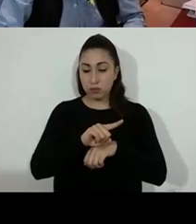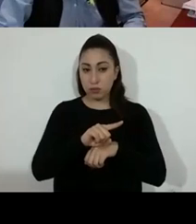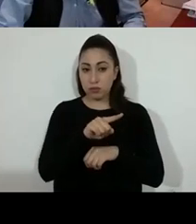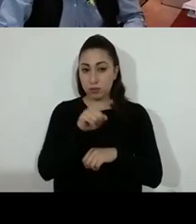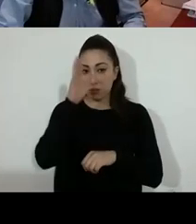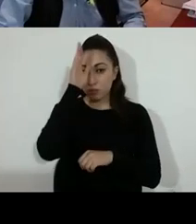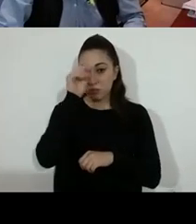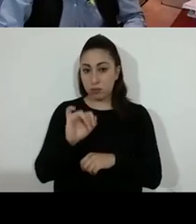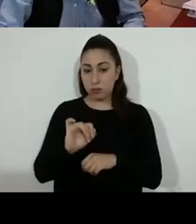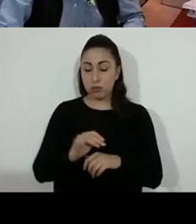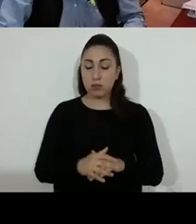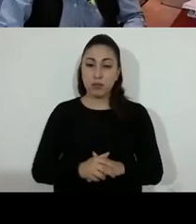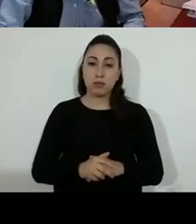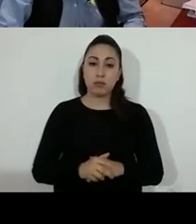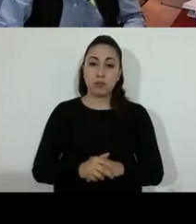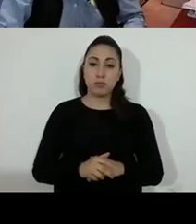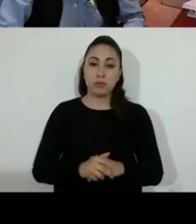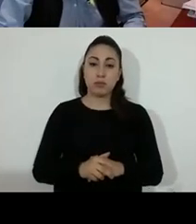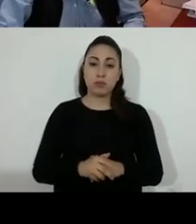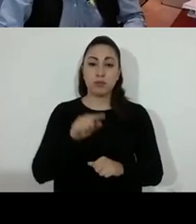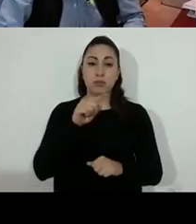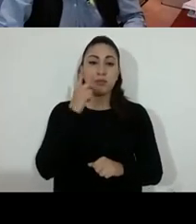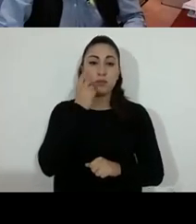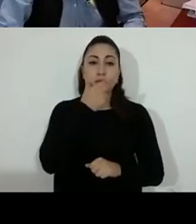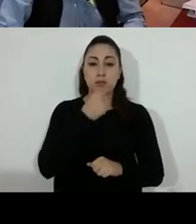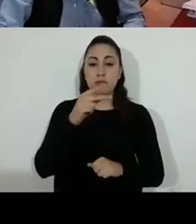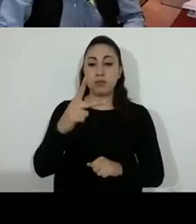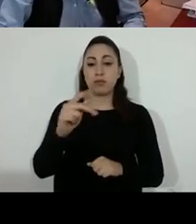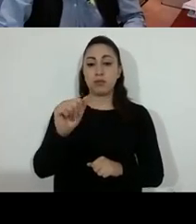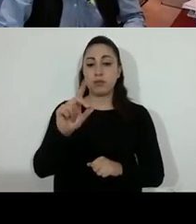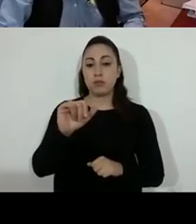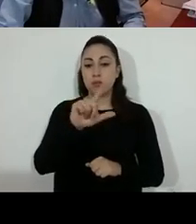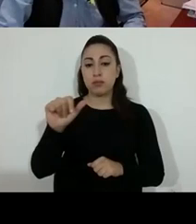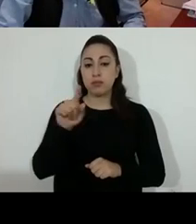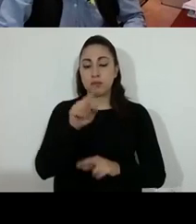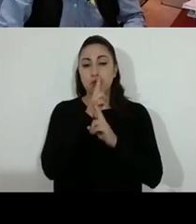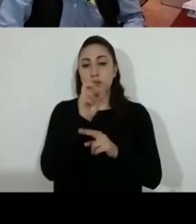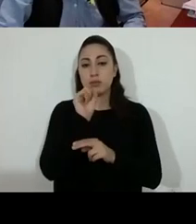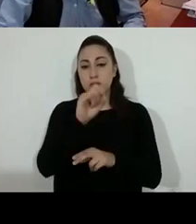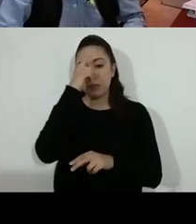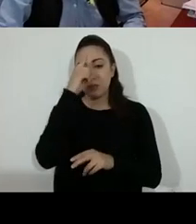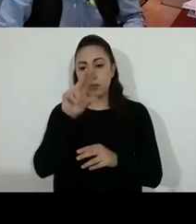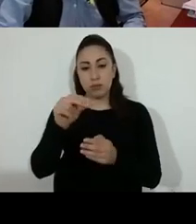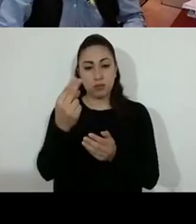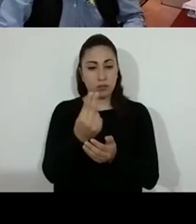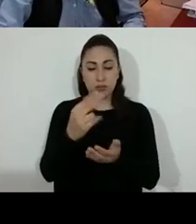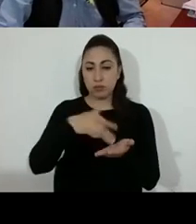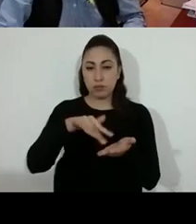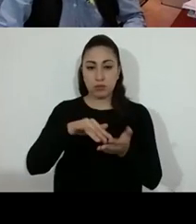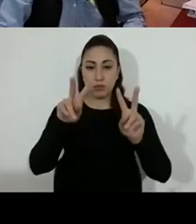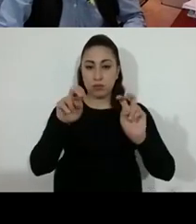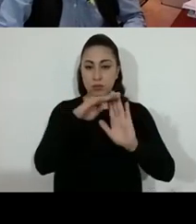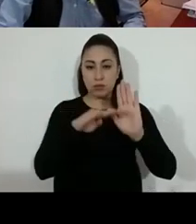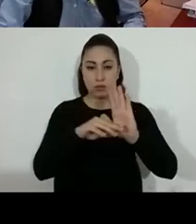perdón. Diputado José Martín Padilla Sánchez. A favor de obviar la lectura.